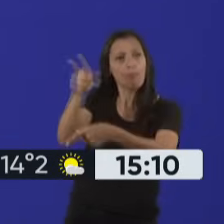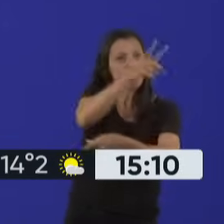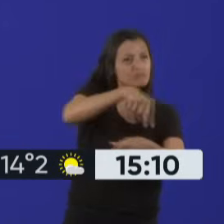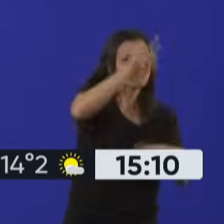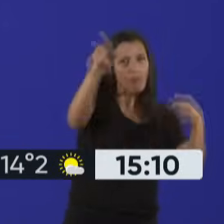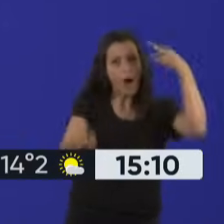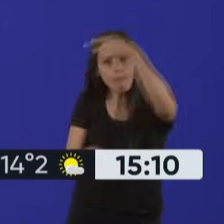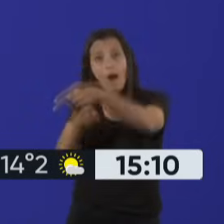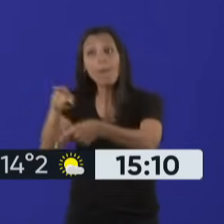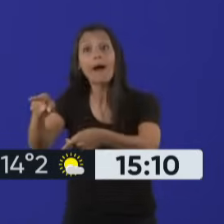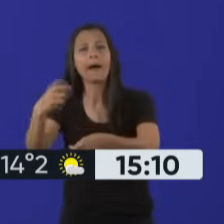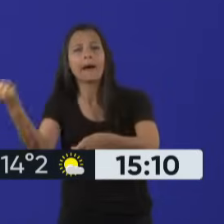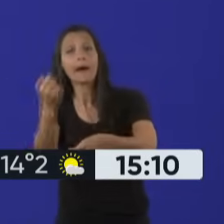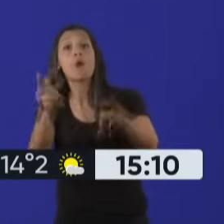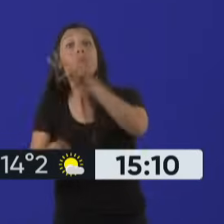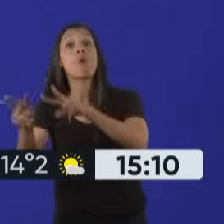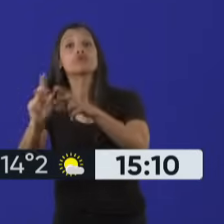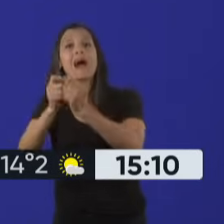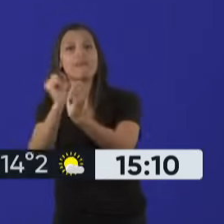están torpedeando atrás sean los mismos.